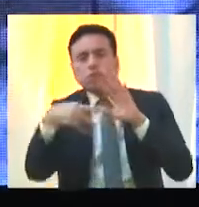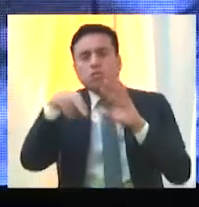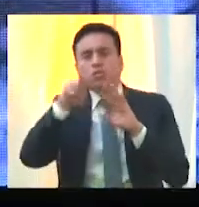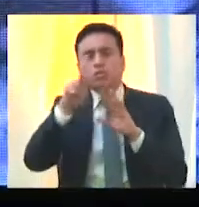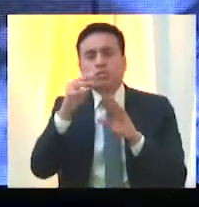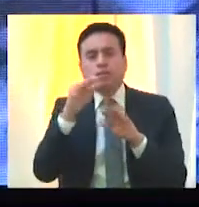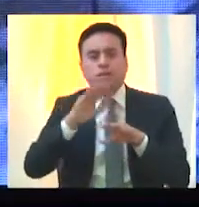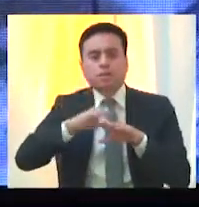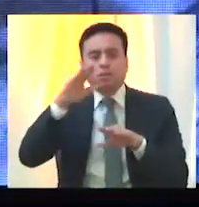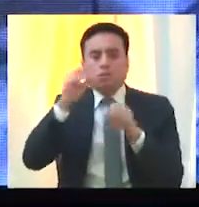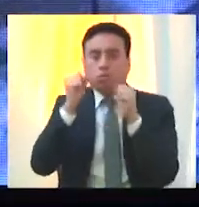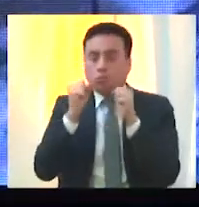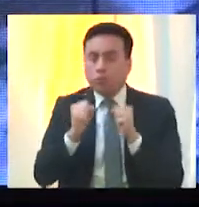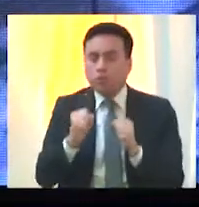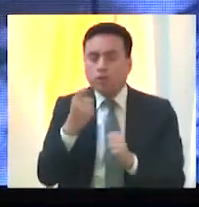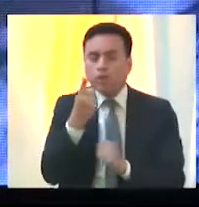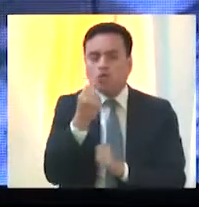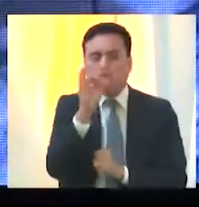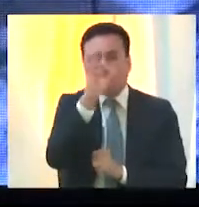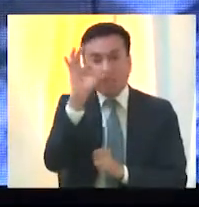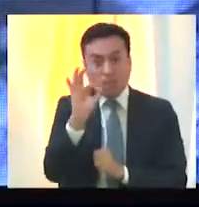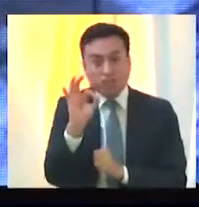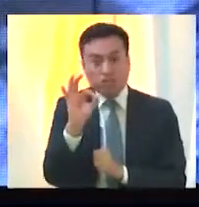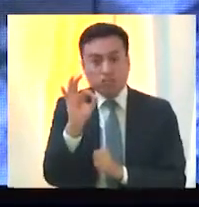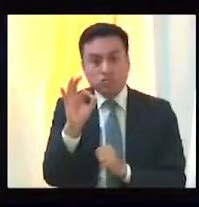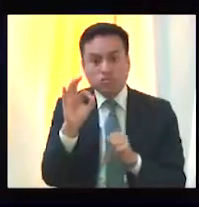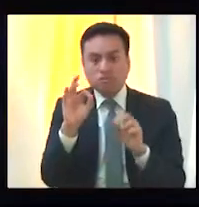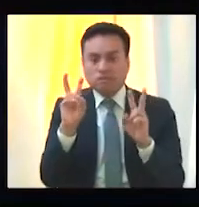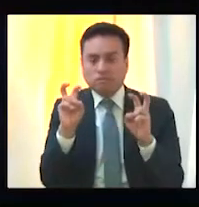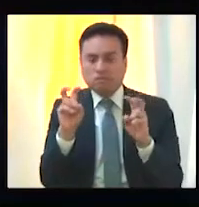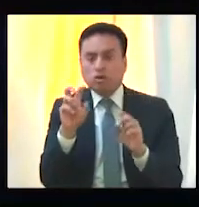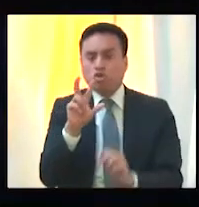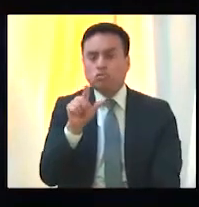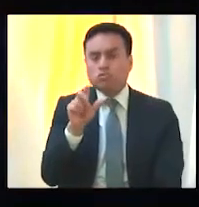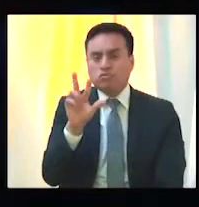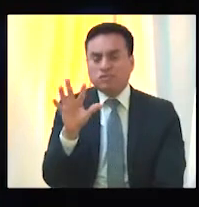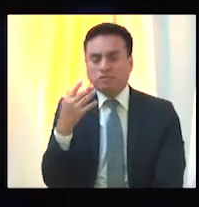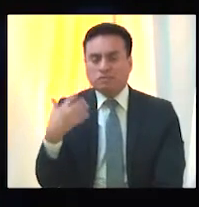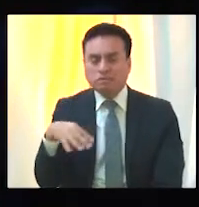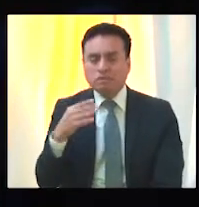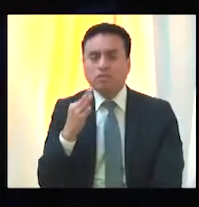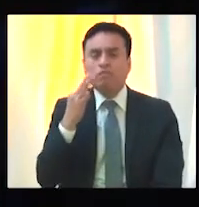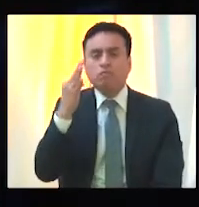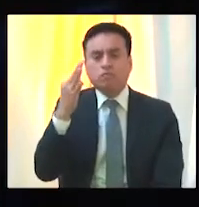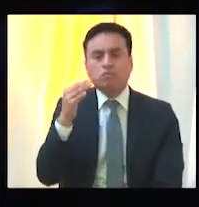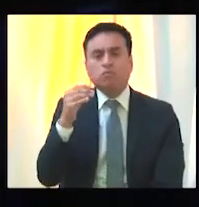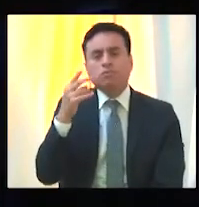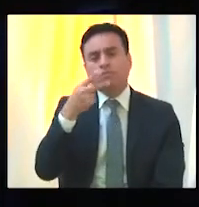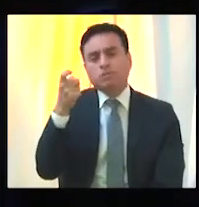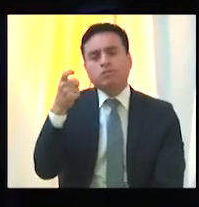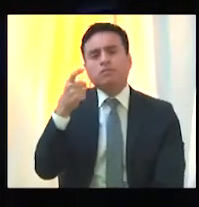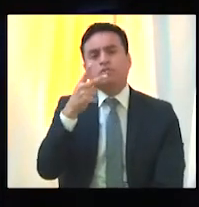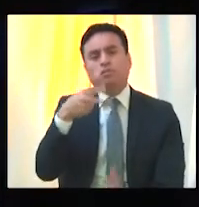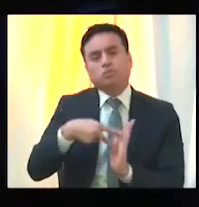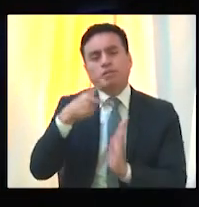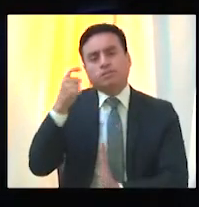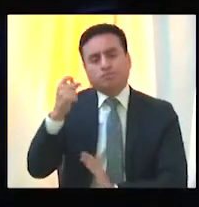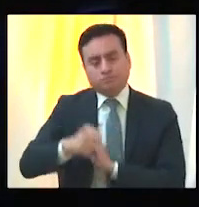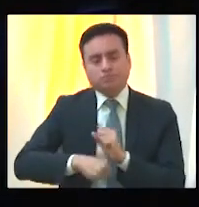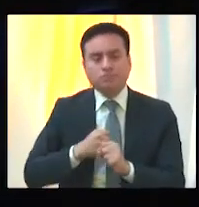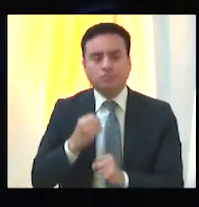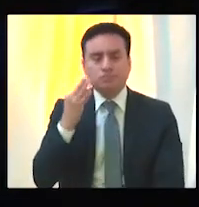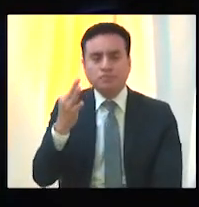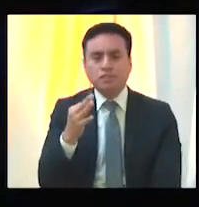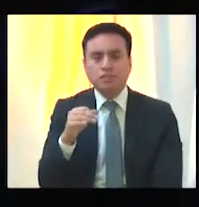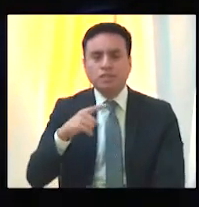en que el calentamiento puede llegar a 11 grados bajo el escenario 8.5 y hacia fines de siglo. Eso en cuanto a temperatura,